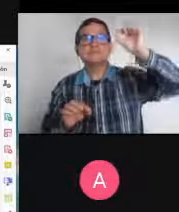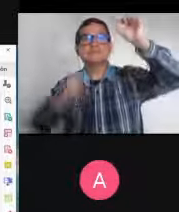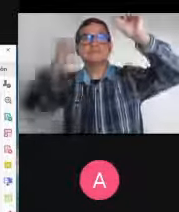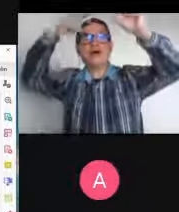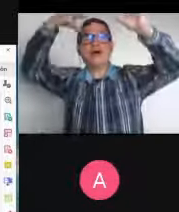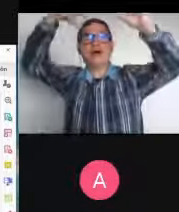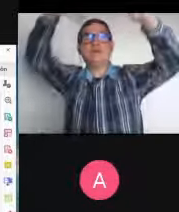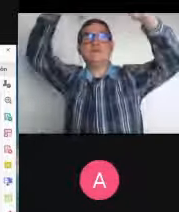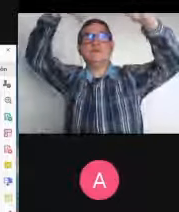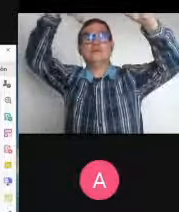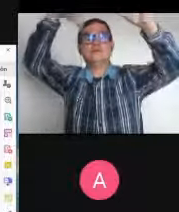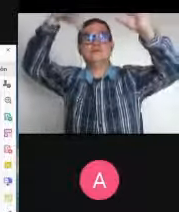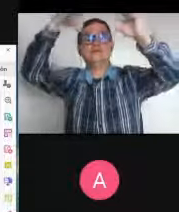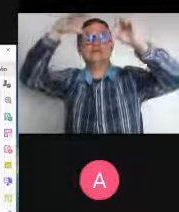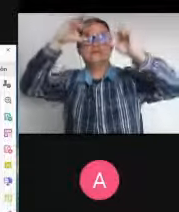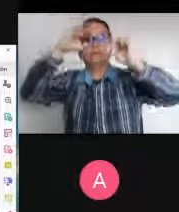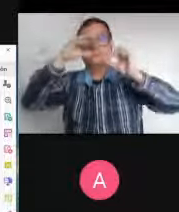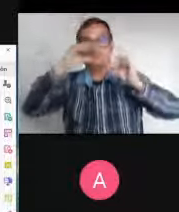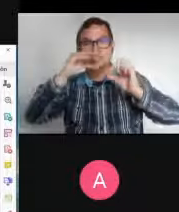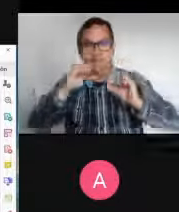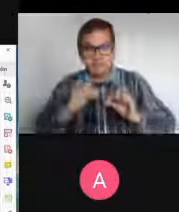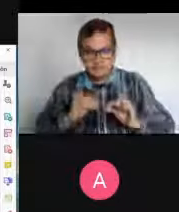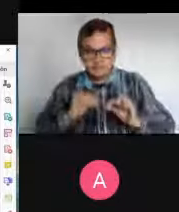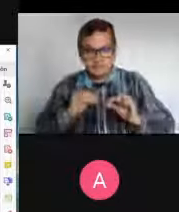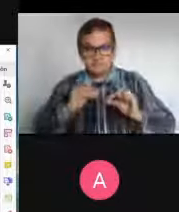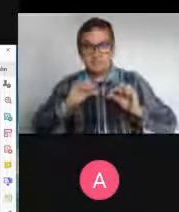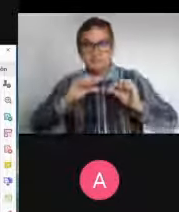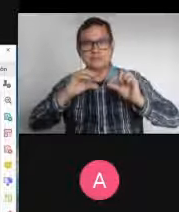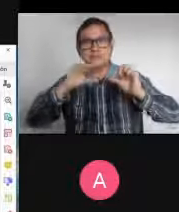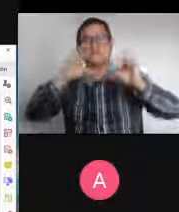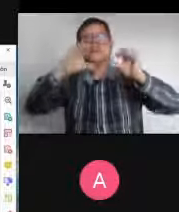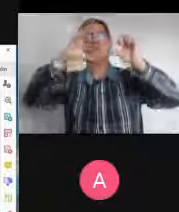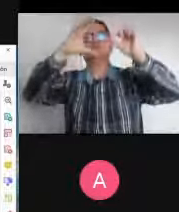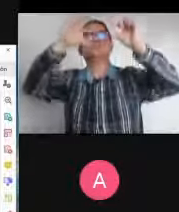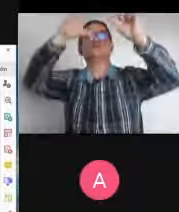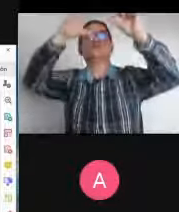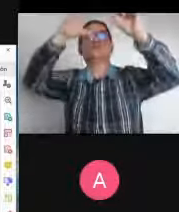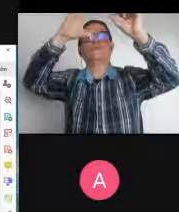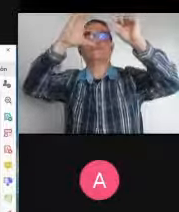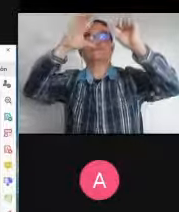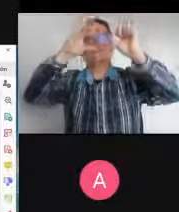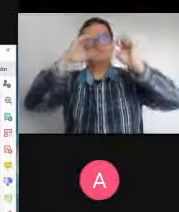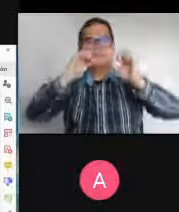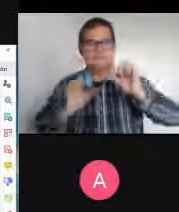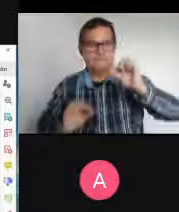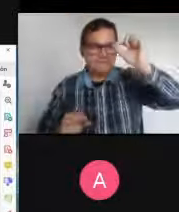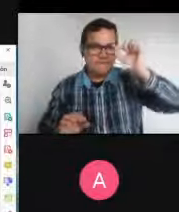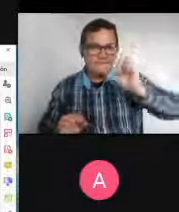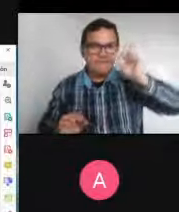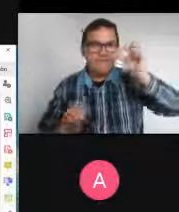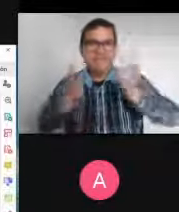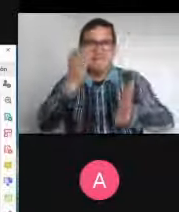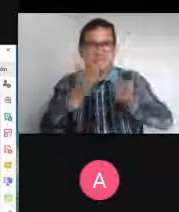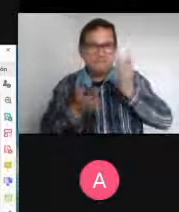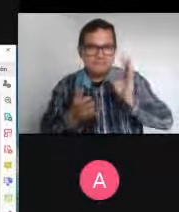quiero disminuir la luz, voy bajando. Entonces, simplemente lo que hago es subirlo o bajar la barrita, ya que es una barrita